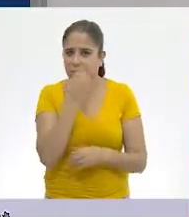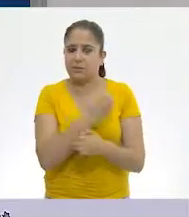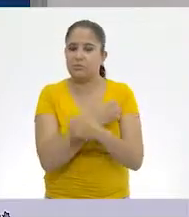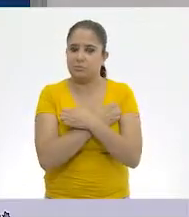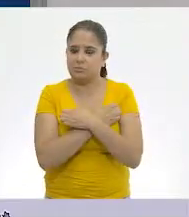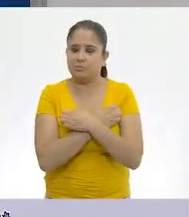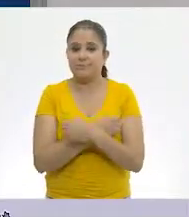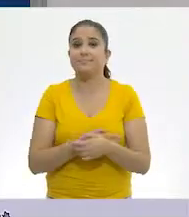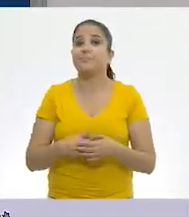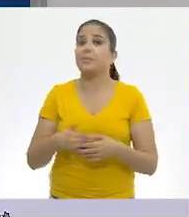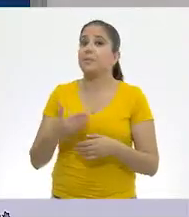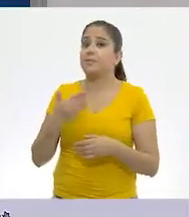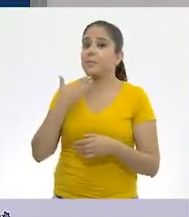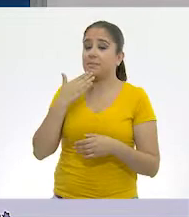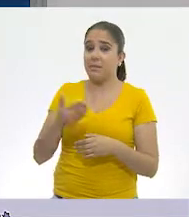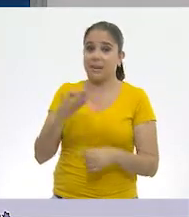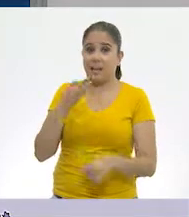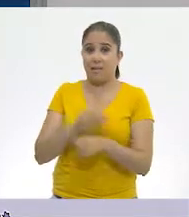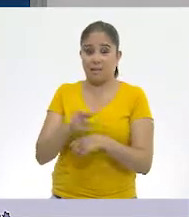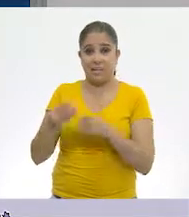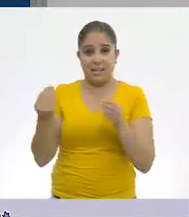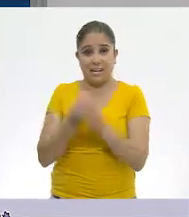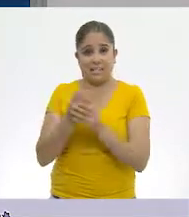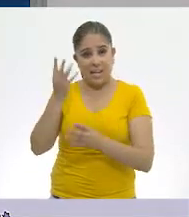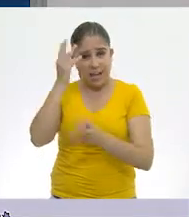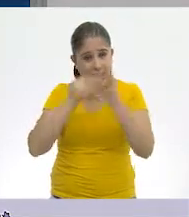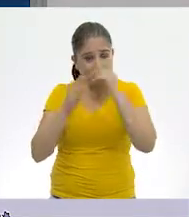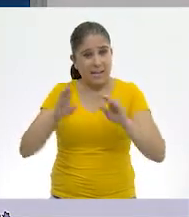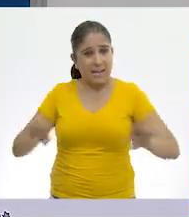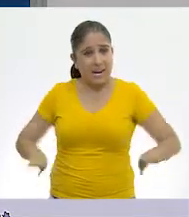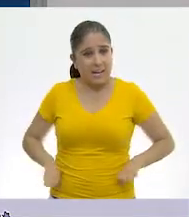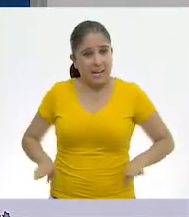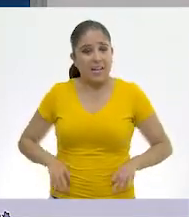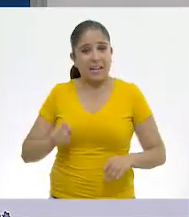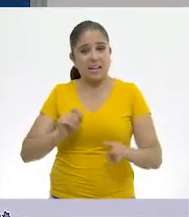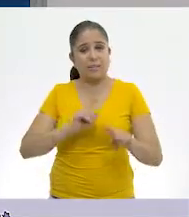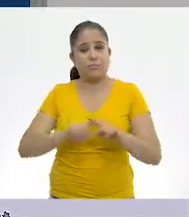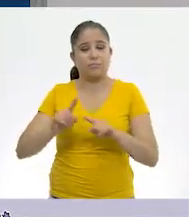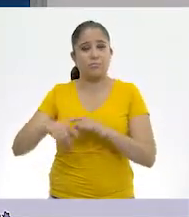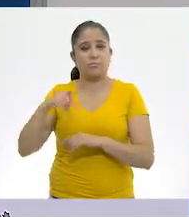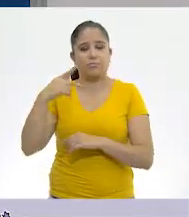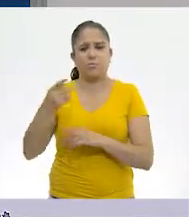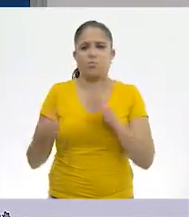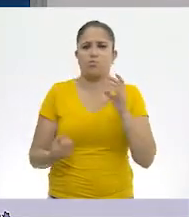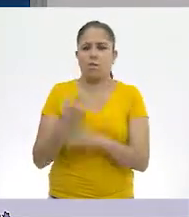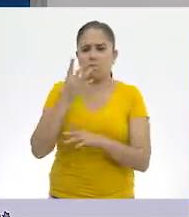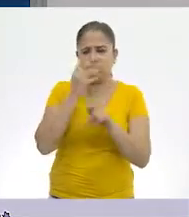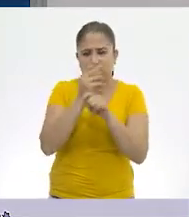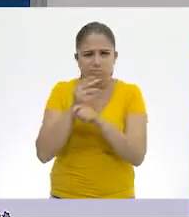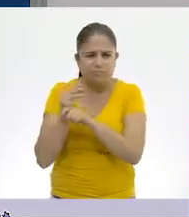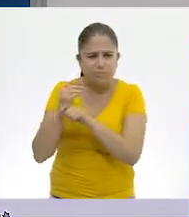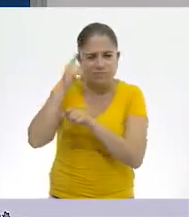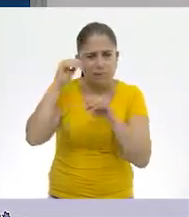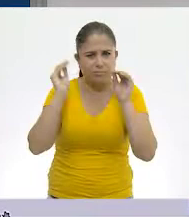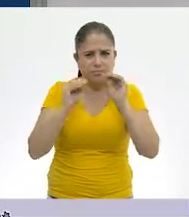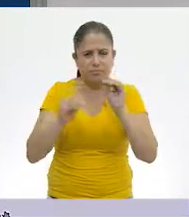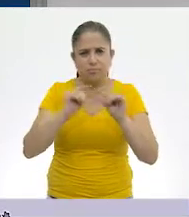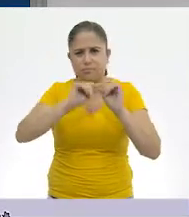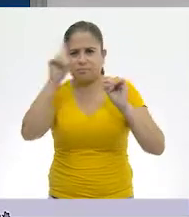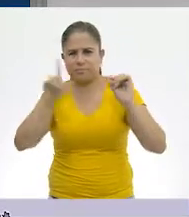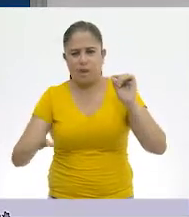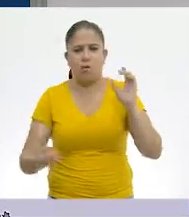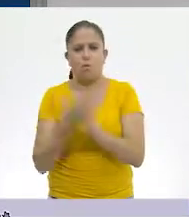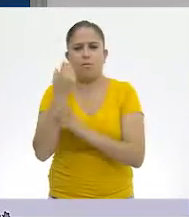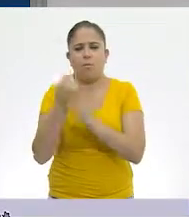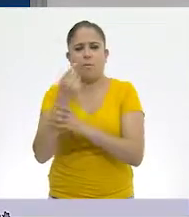Muy bien. Hemos dedicado esta clase a aprender las características de la época de la República restaurada y las medidas que estuvieron tomando los